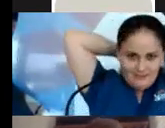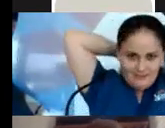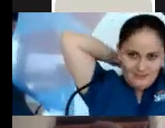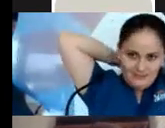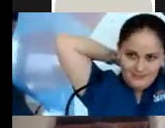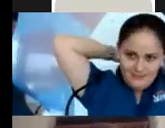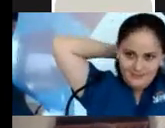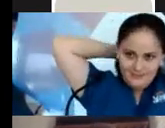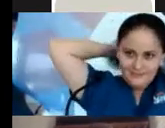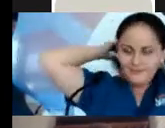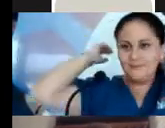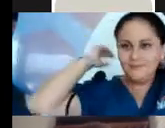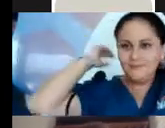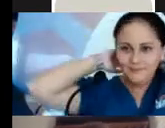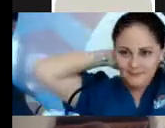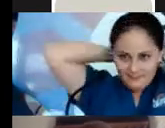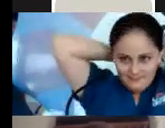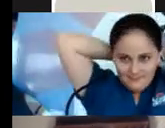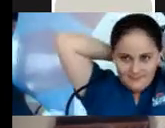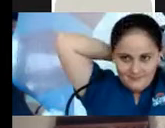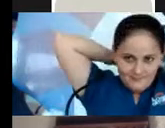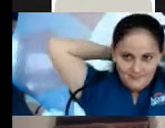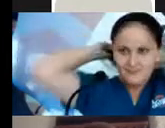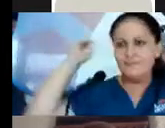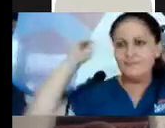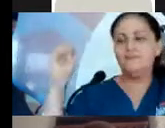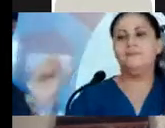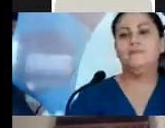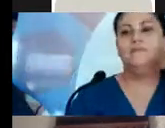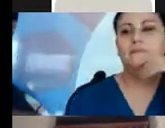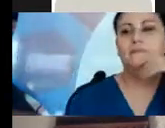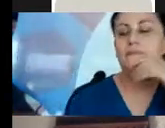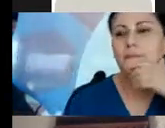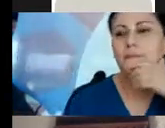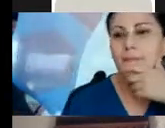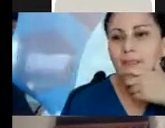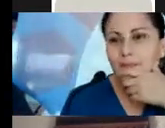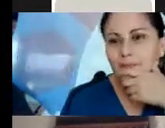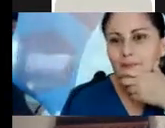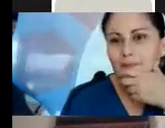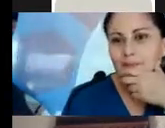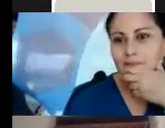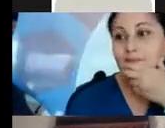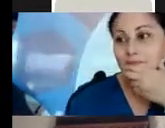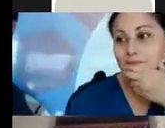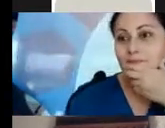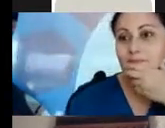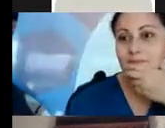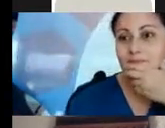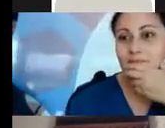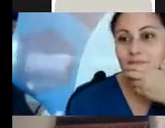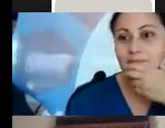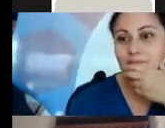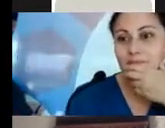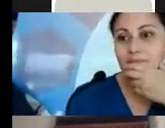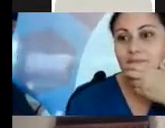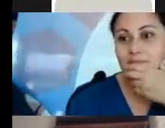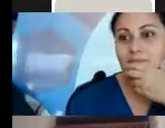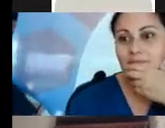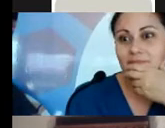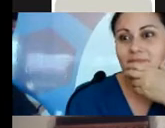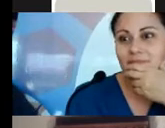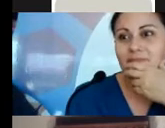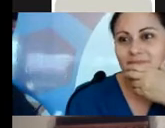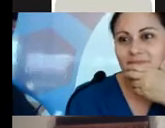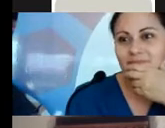que considerar ese medio ambiente, principalmente la escuela, un ambiente donde el paciente no va a tener siempre un